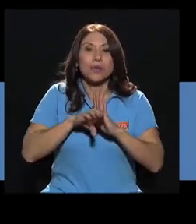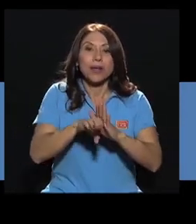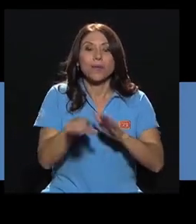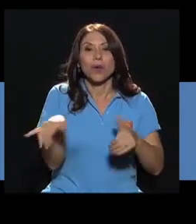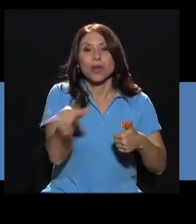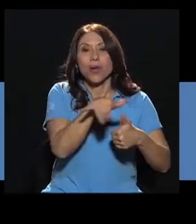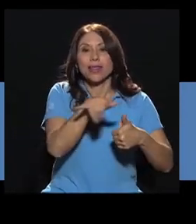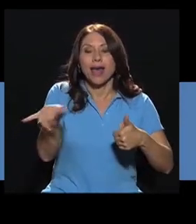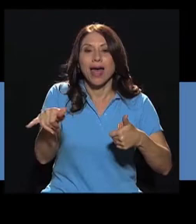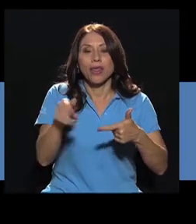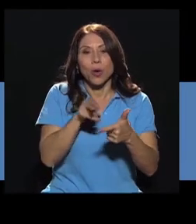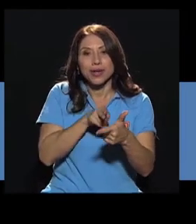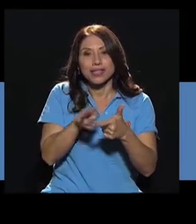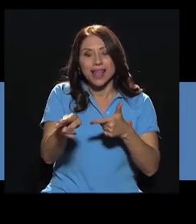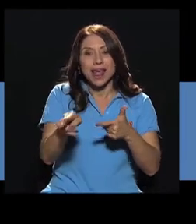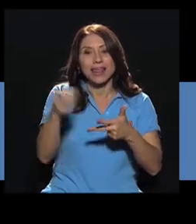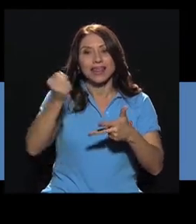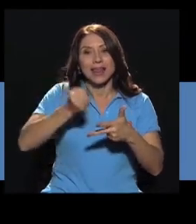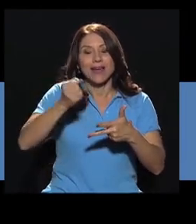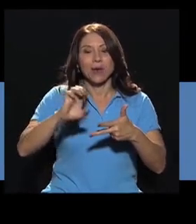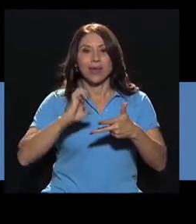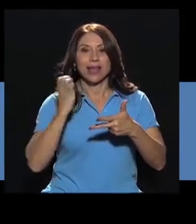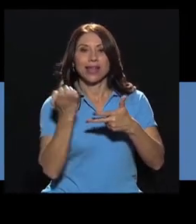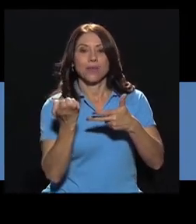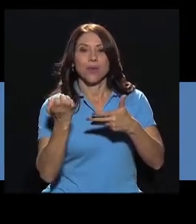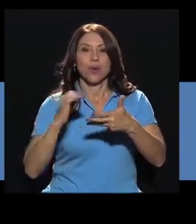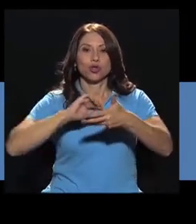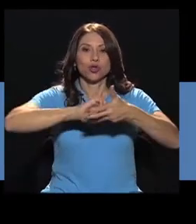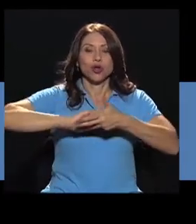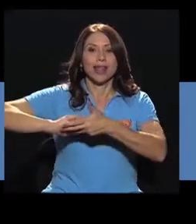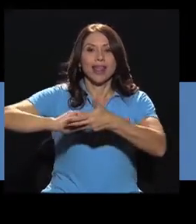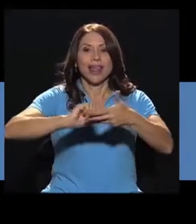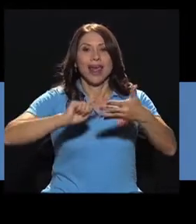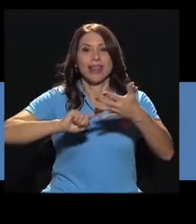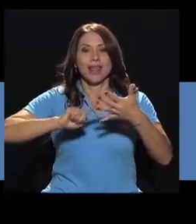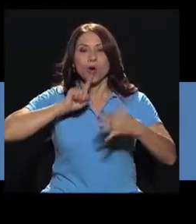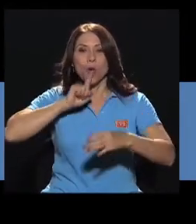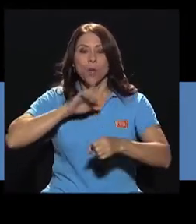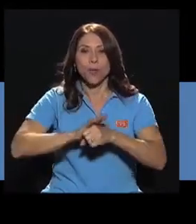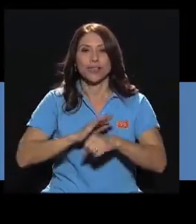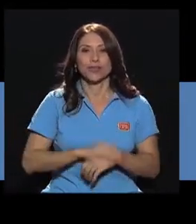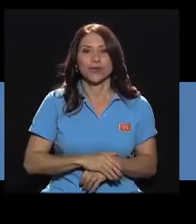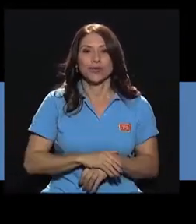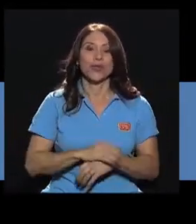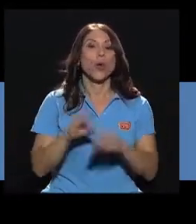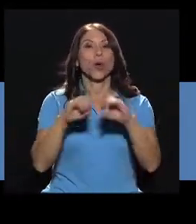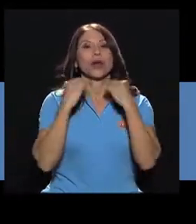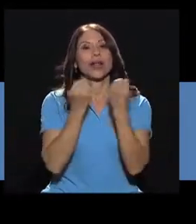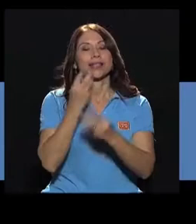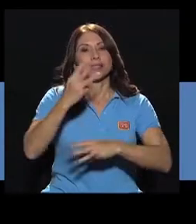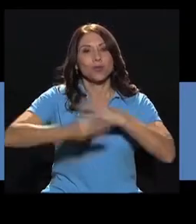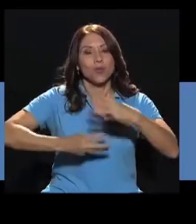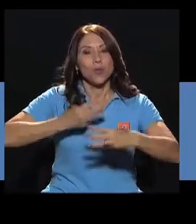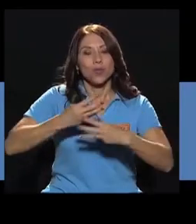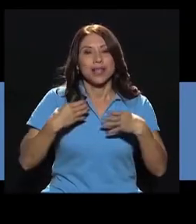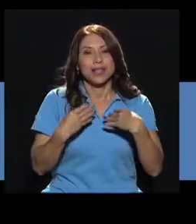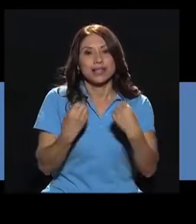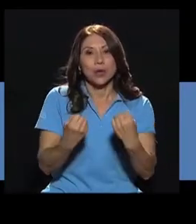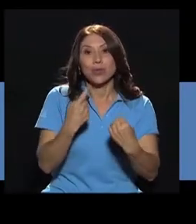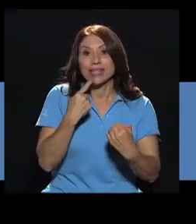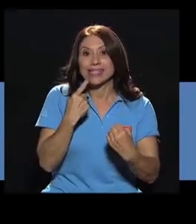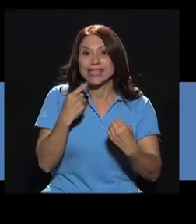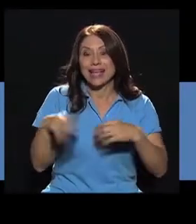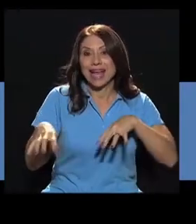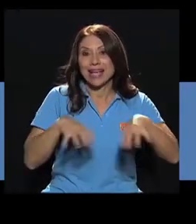como igualdad, honestidad, trabajo en equipo, solidaridad y compromiso. Según la Organización Mundial de la